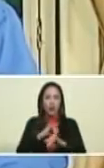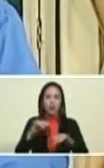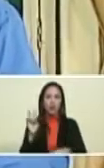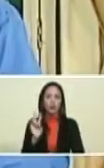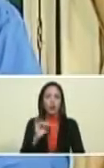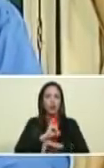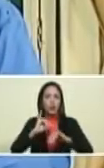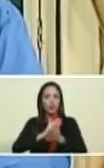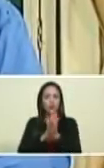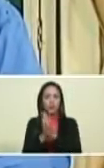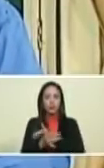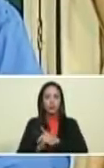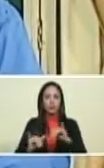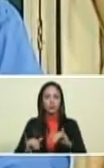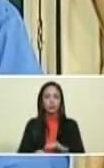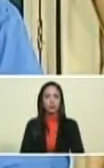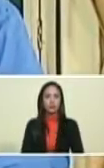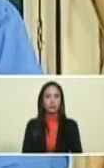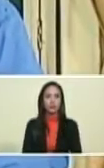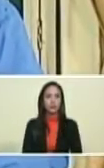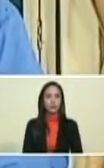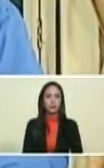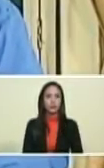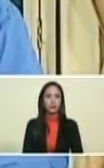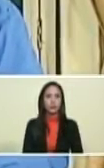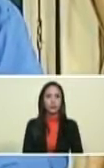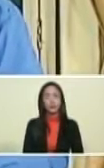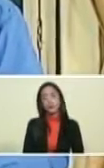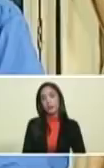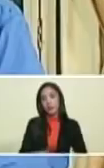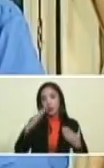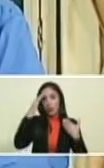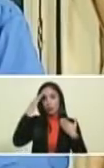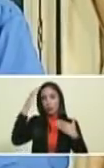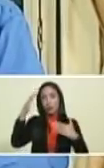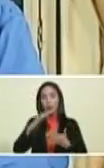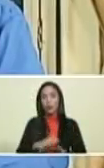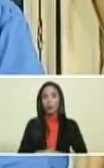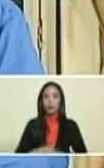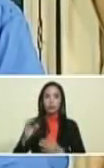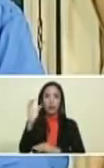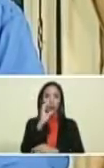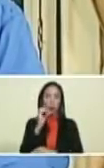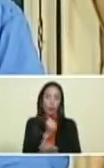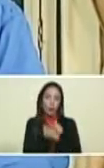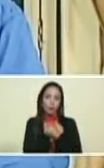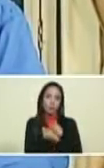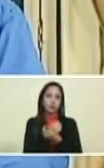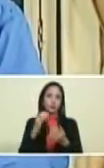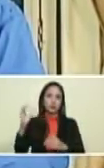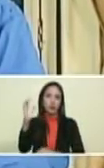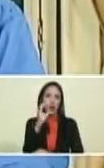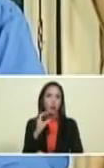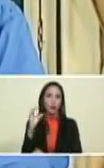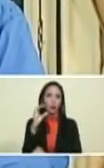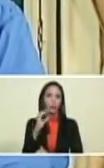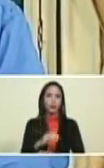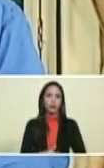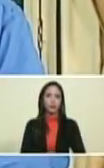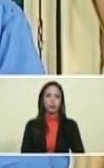a Venezuela, a sus mafias. Mi saludo siempre al pueblo de Colombia, amado pueblo de Colombia, bolivariano pueblo de